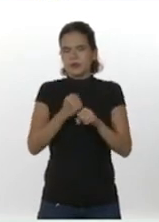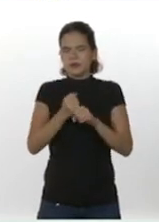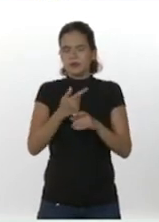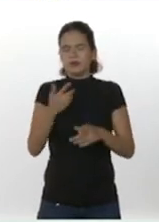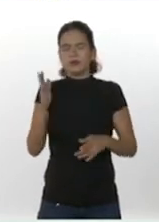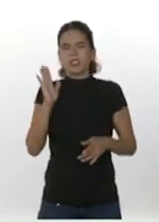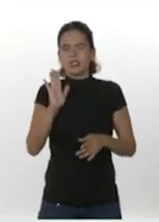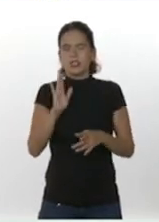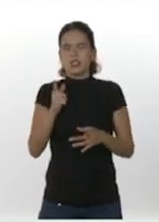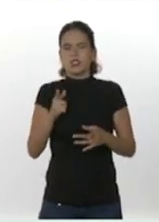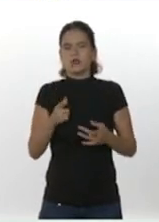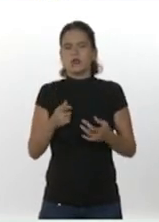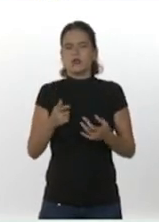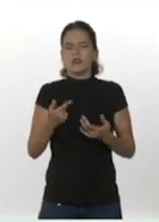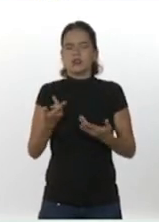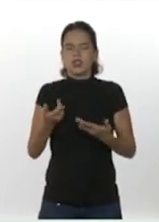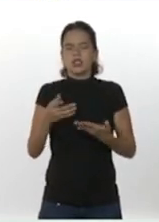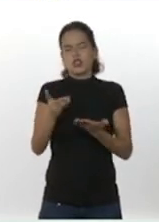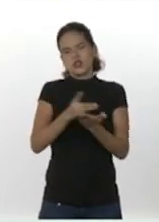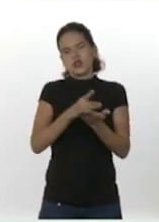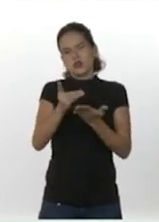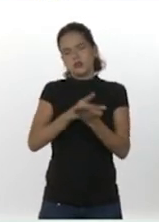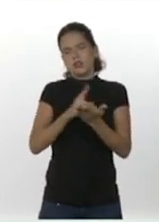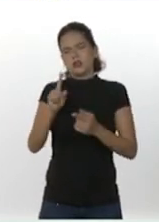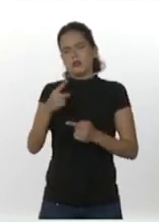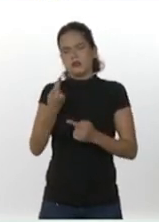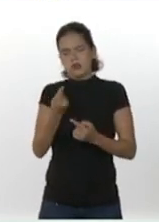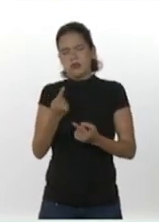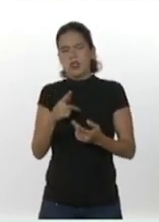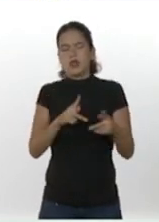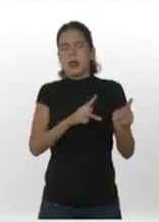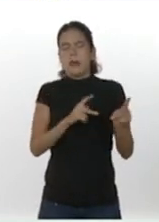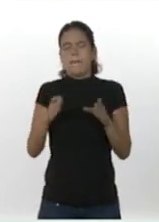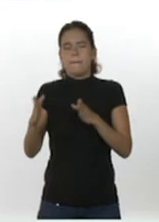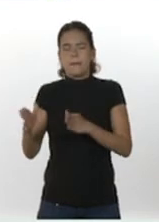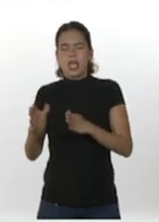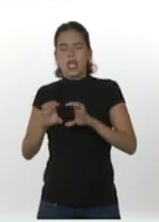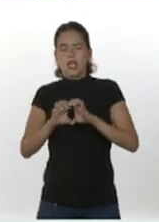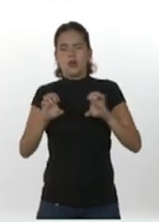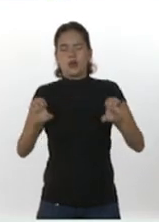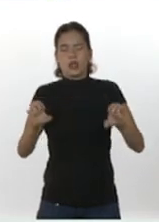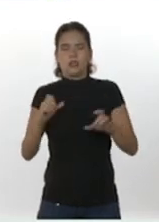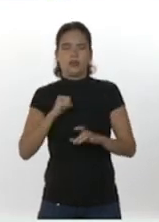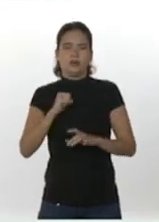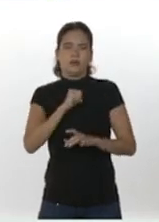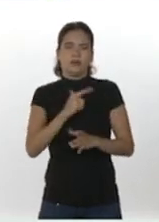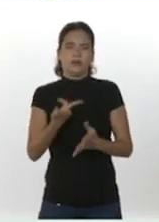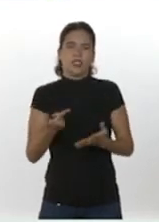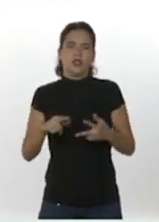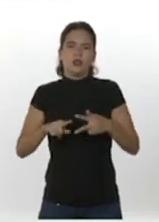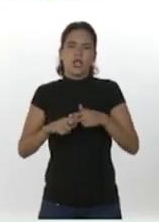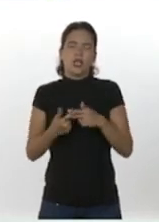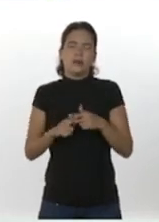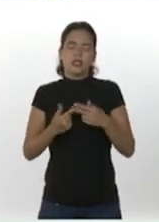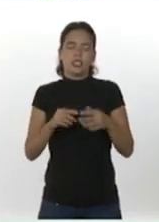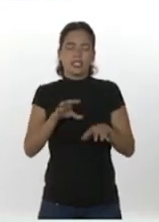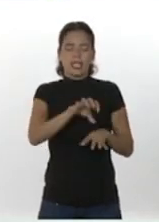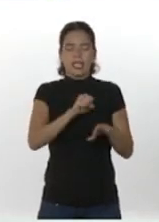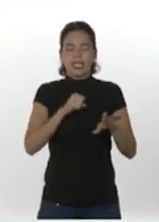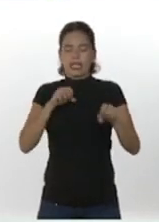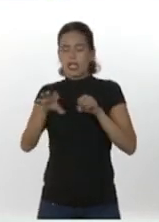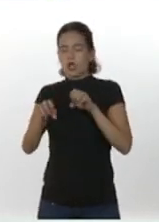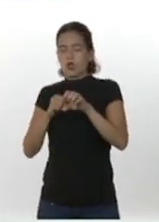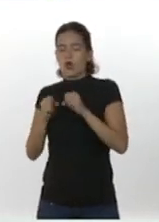determinados por una serie de recaudos. El primero de ellos es el Plan Educativo Individualizado. Se trata de un instrumento que recoge